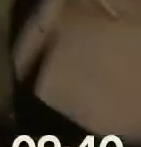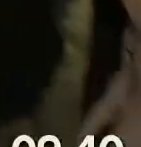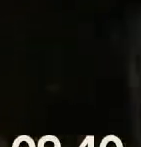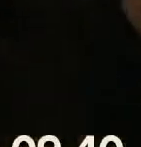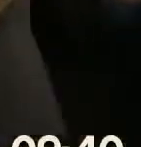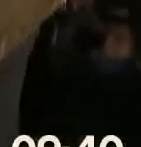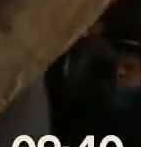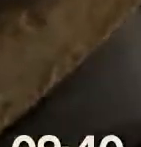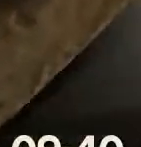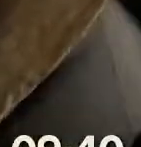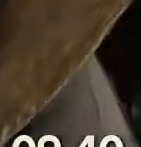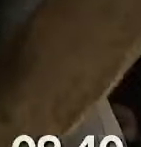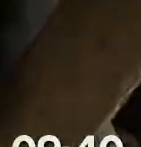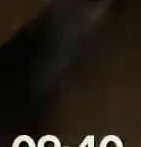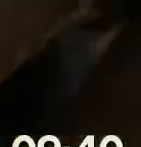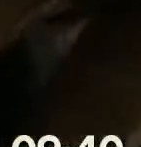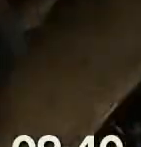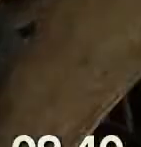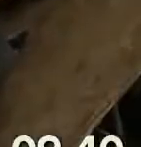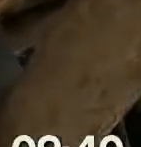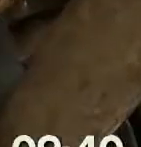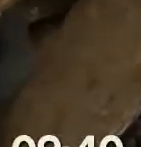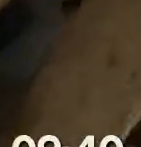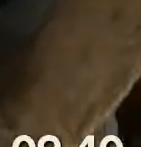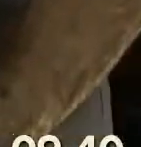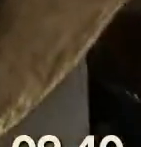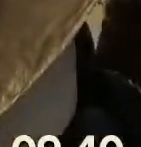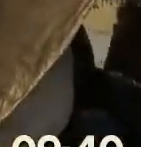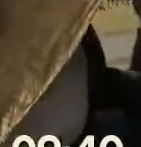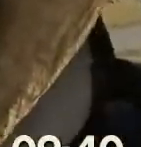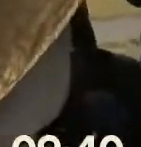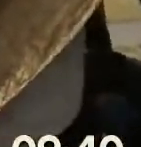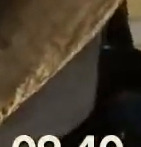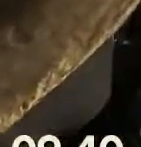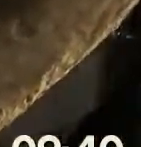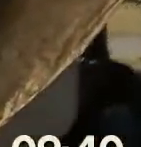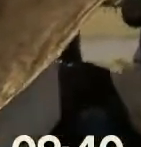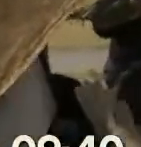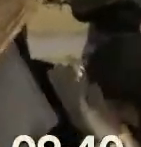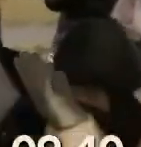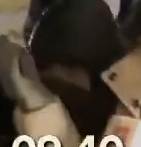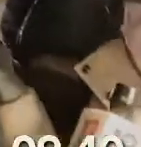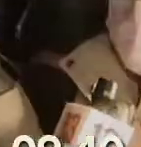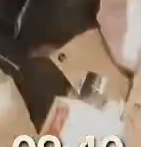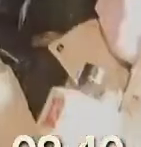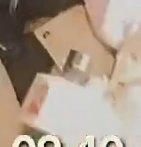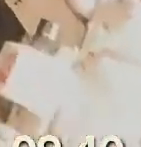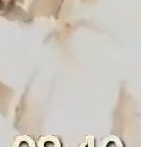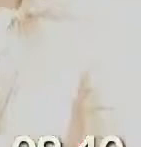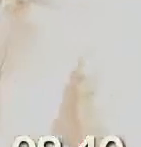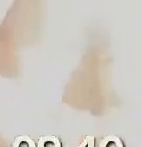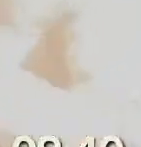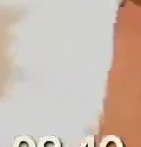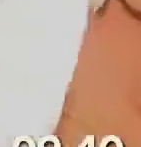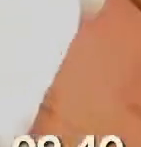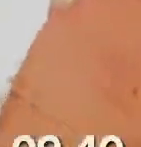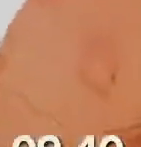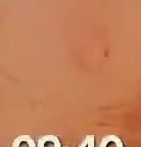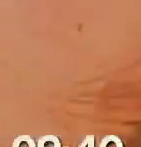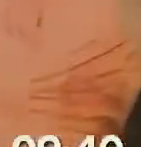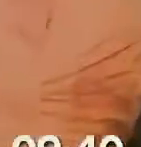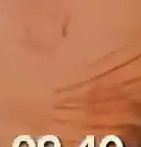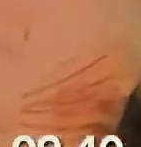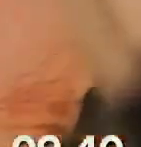sigo. Sigo los pasos. Todo terreno. Sí, oye, ¿qué hago con el micrófono? A Rodrigo, tu